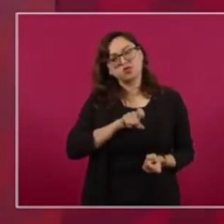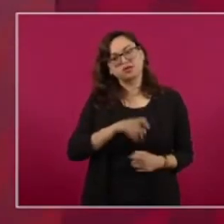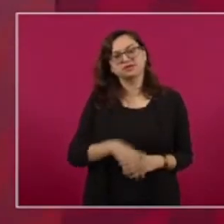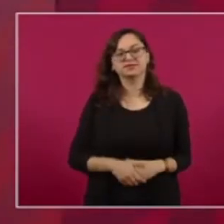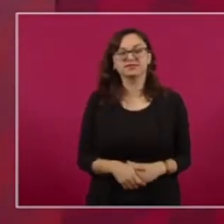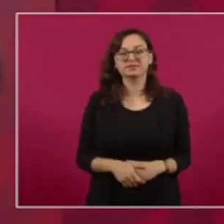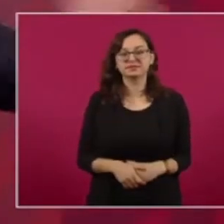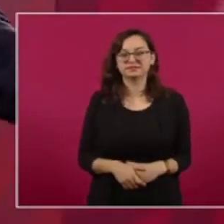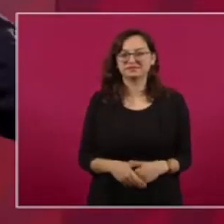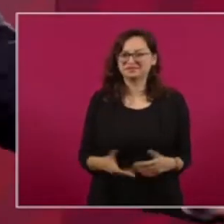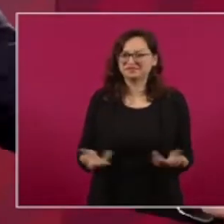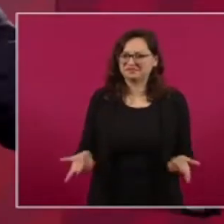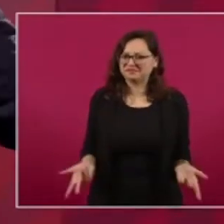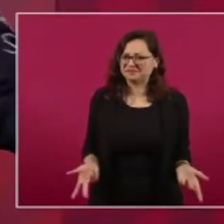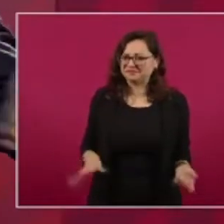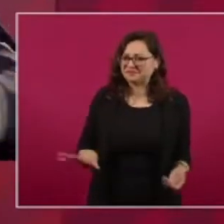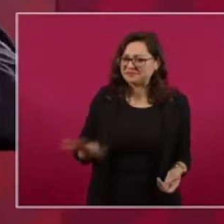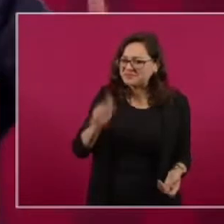Yo no uso